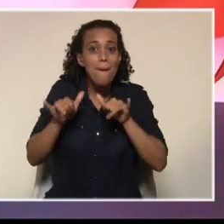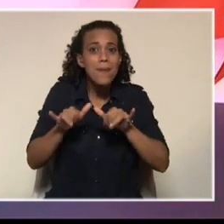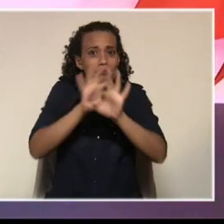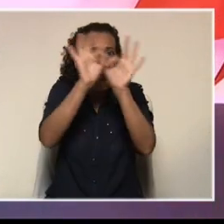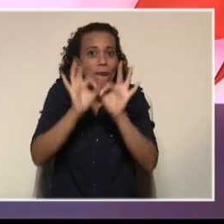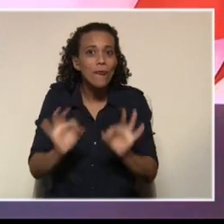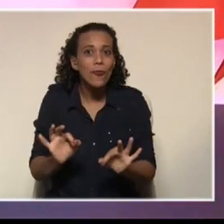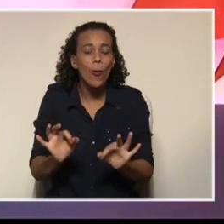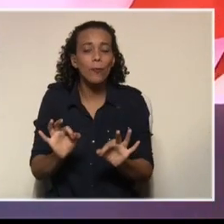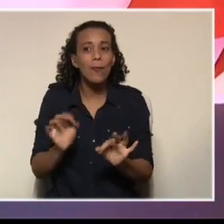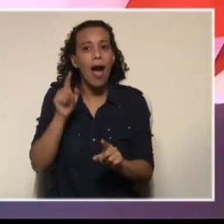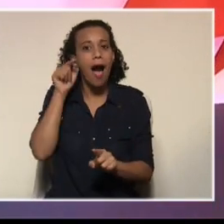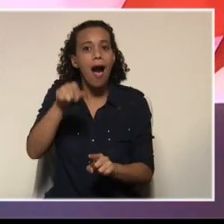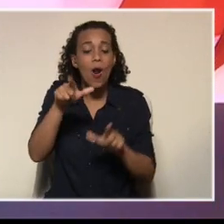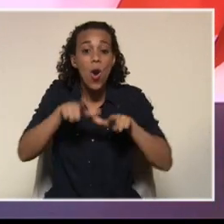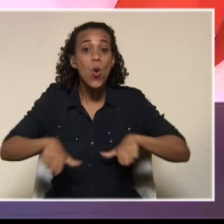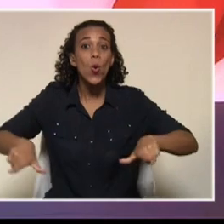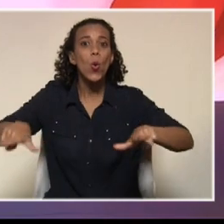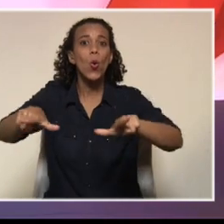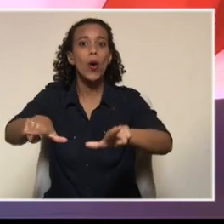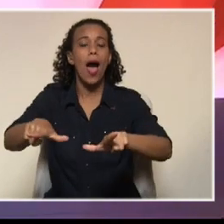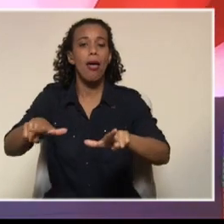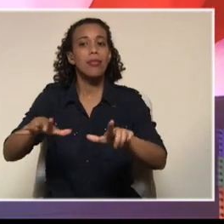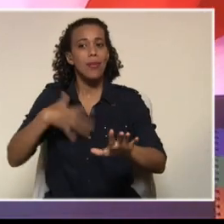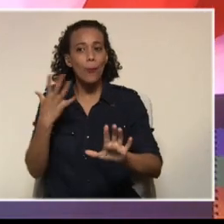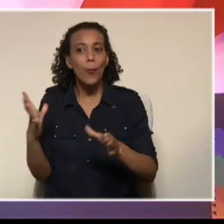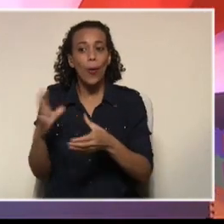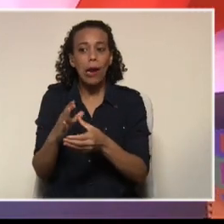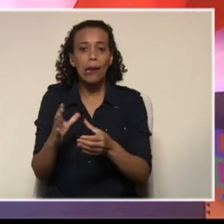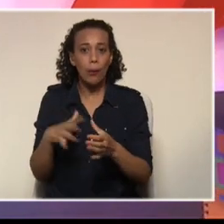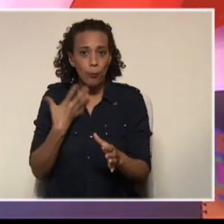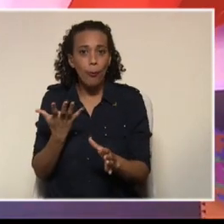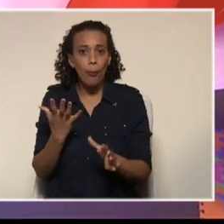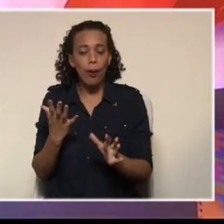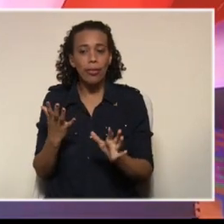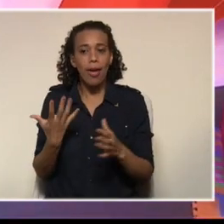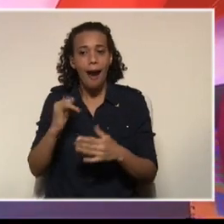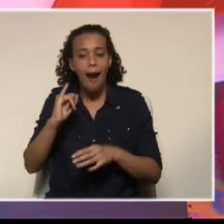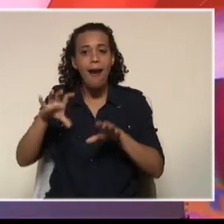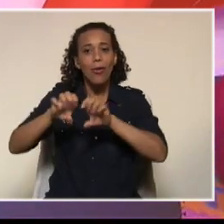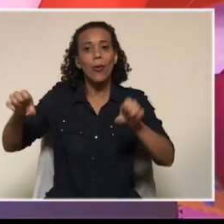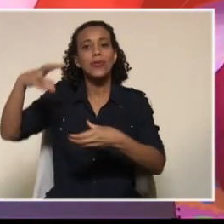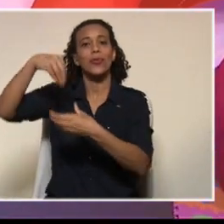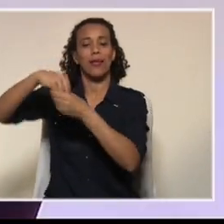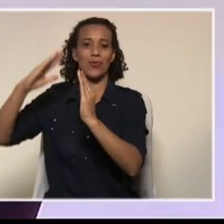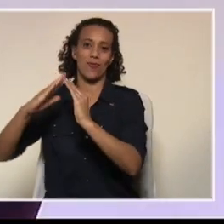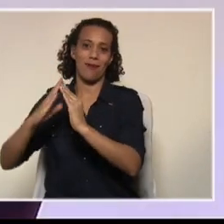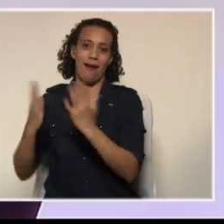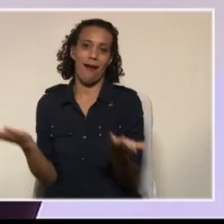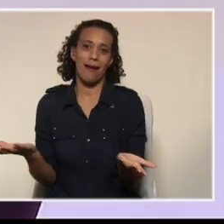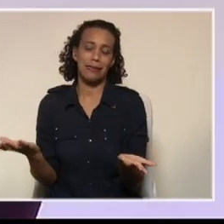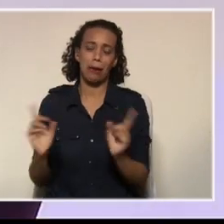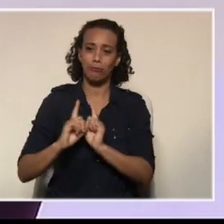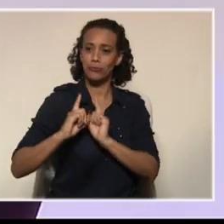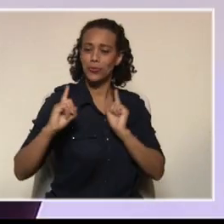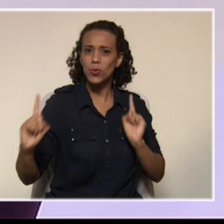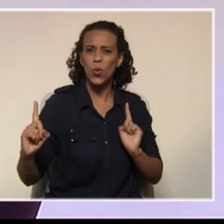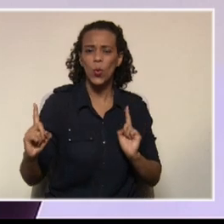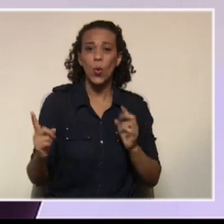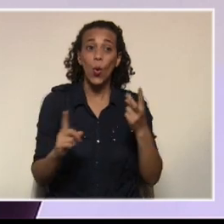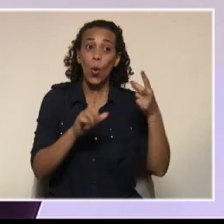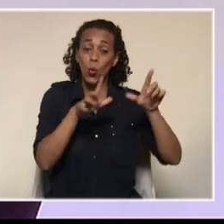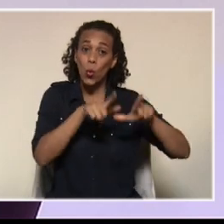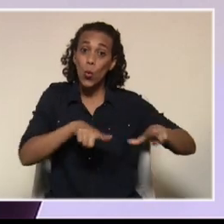entonces vamos a lo que son los escenarios donde se puede dar la educación a distancia. Estos escenarios van en dos vertientes,